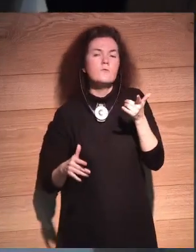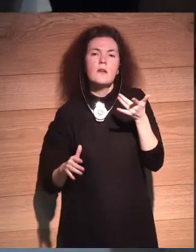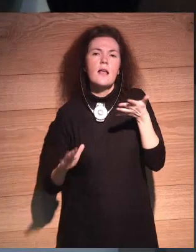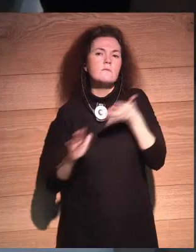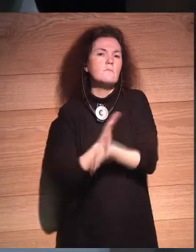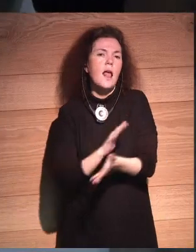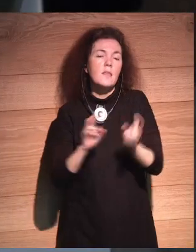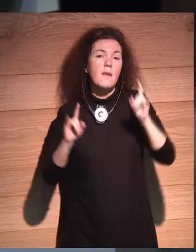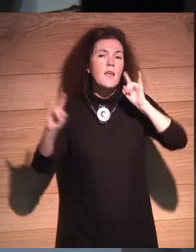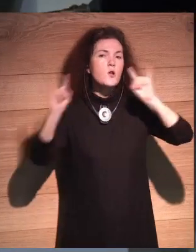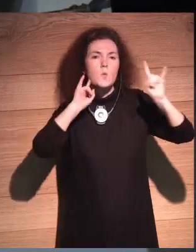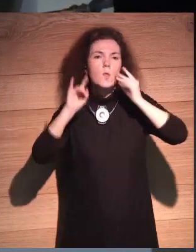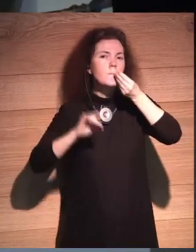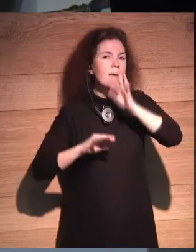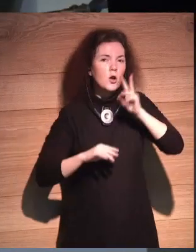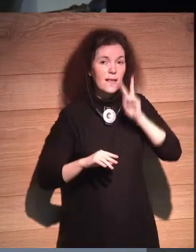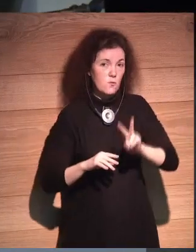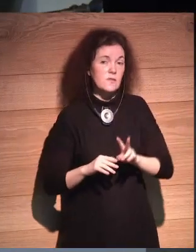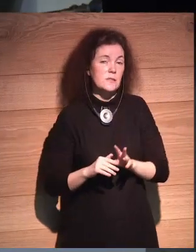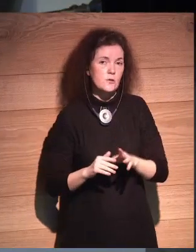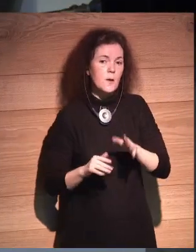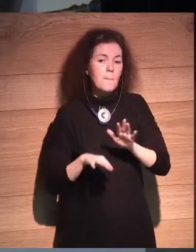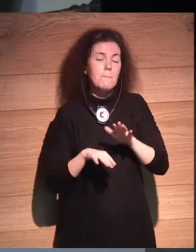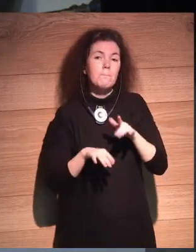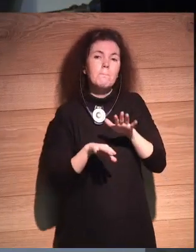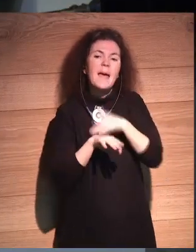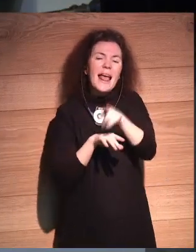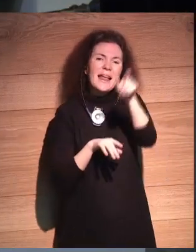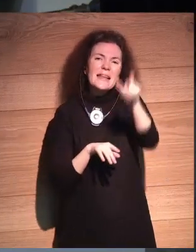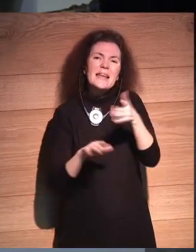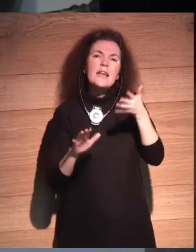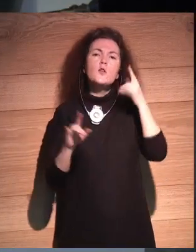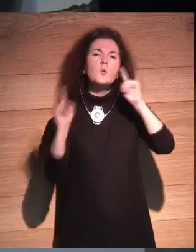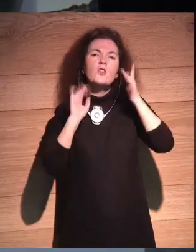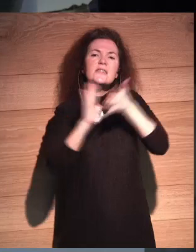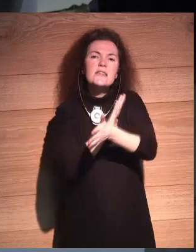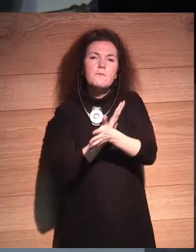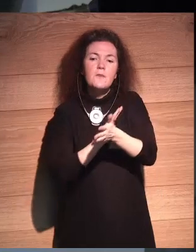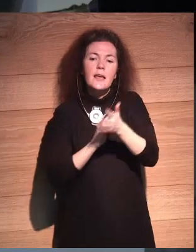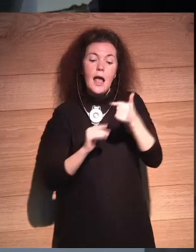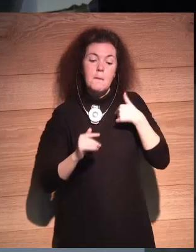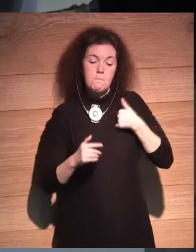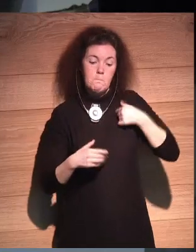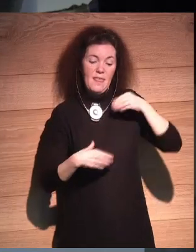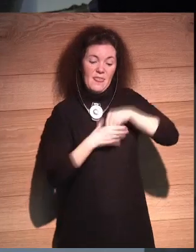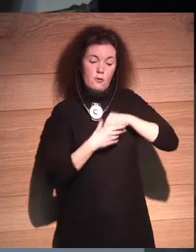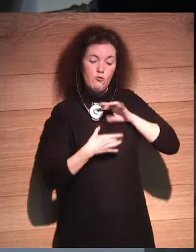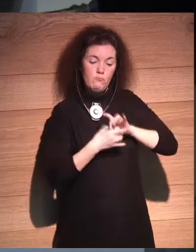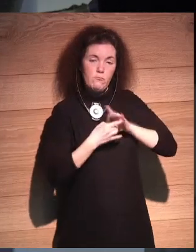definiciones del ruido que yo he visto, ¿no? Y es que para él ruido es todo aquello que te aparta de ti mismo.